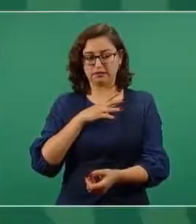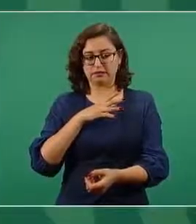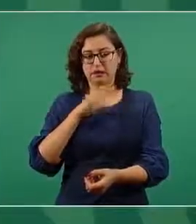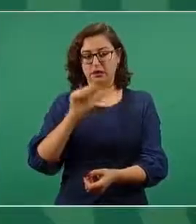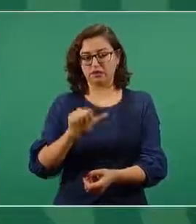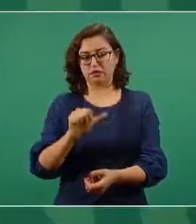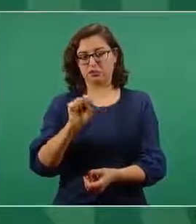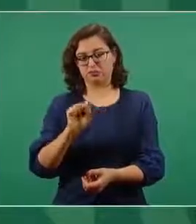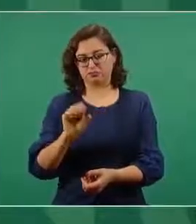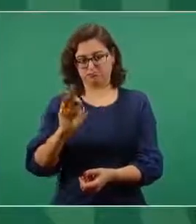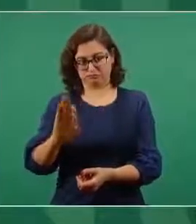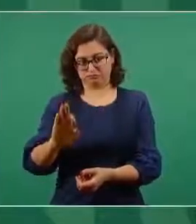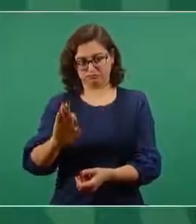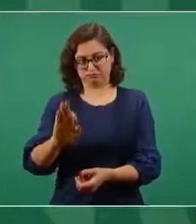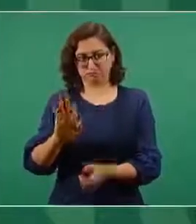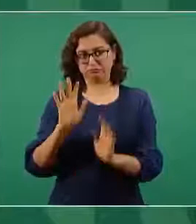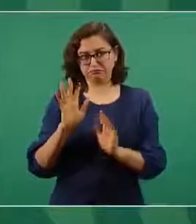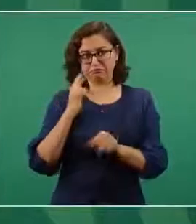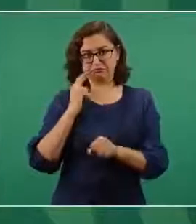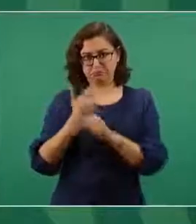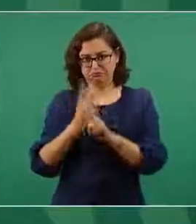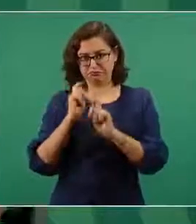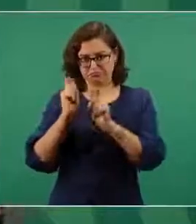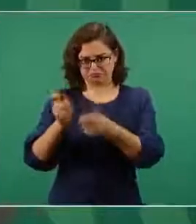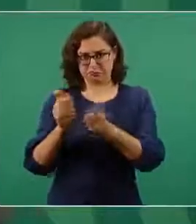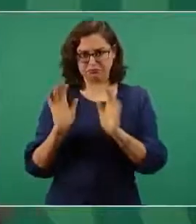la Auditoría Superior de la Federación. Bueno,